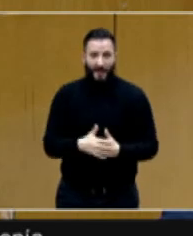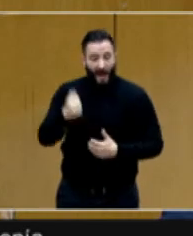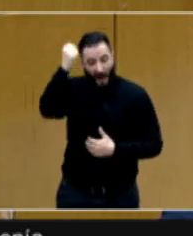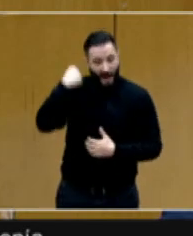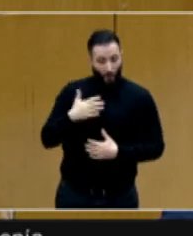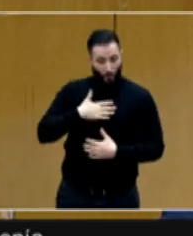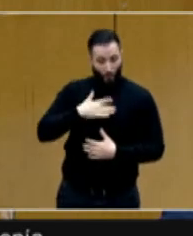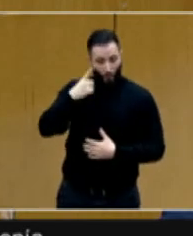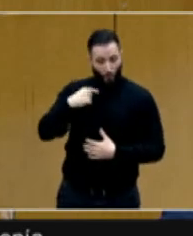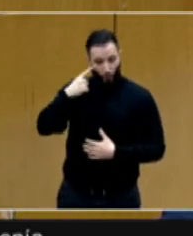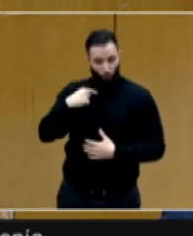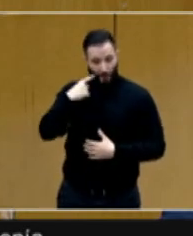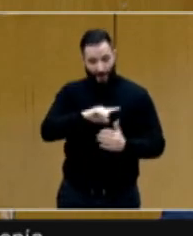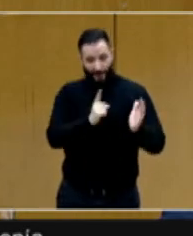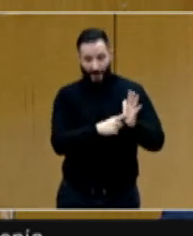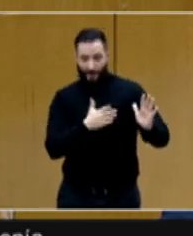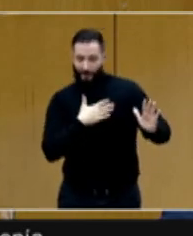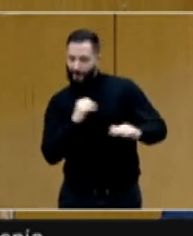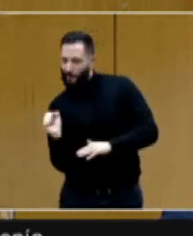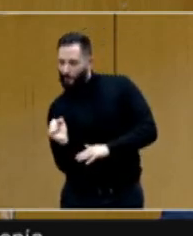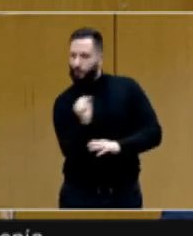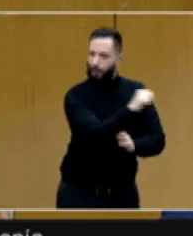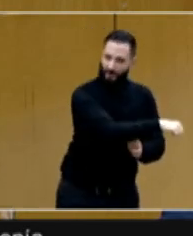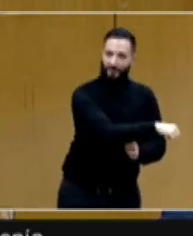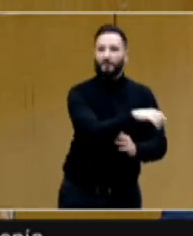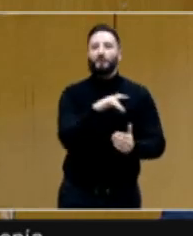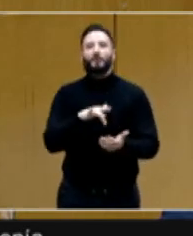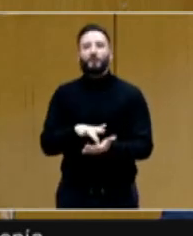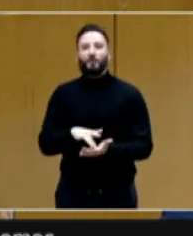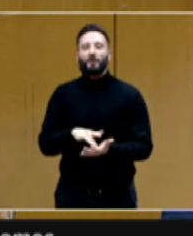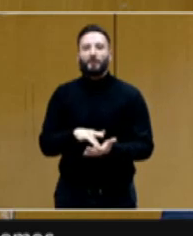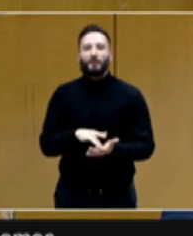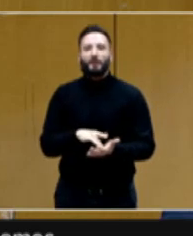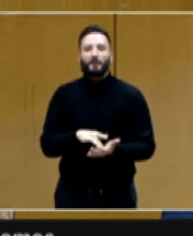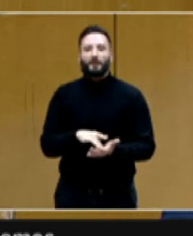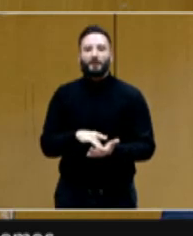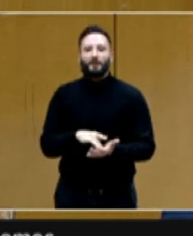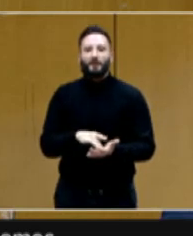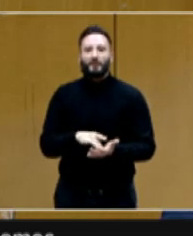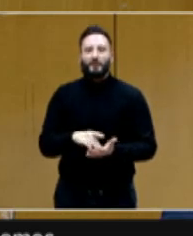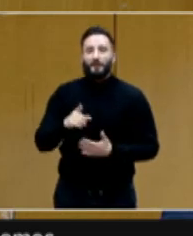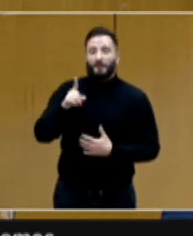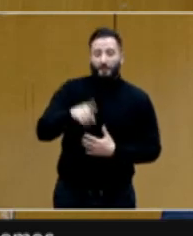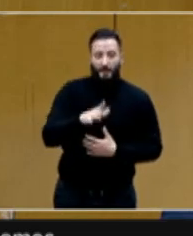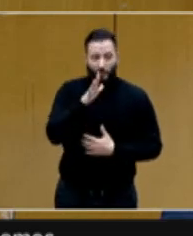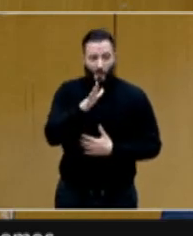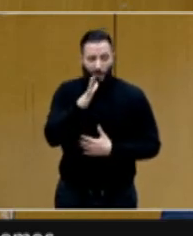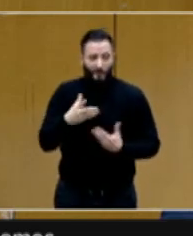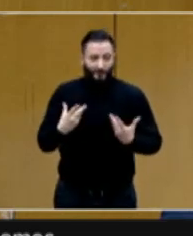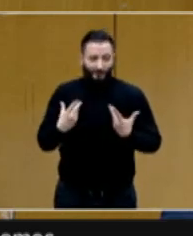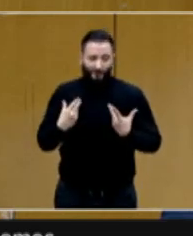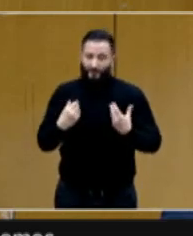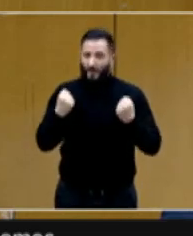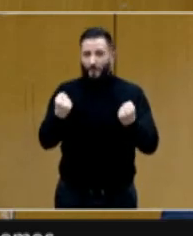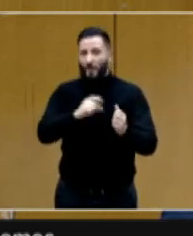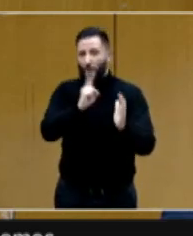cuantía potestad porque la patria potestad en los derechos humanos se concebía con un poder absoluto vite ignesis sobre la vida y eso se consiguió un deber de